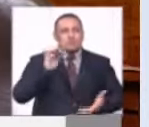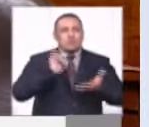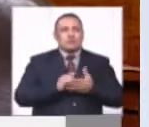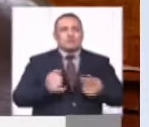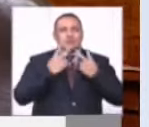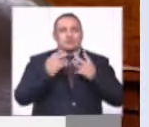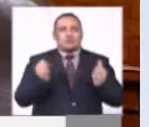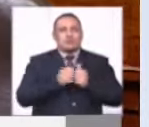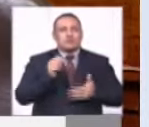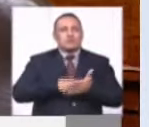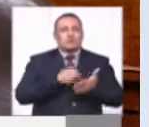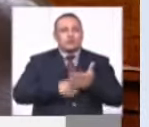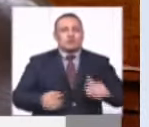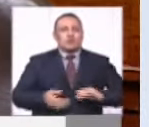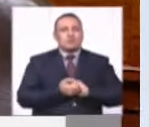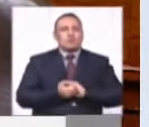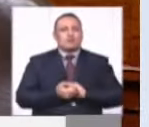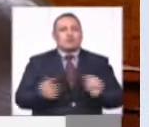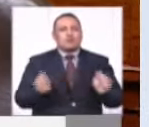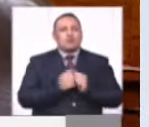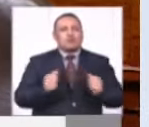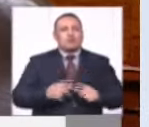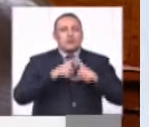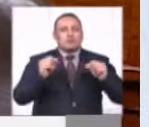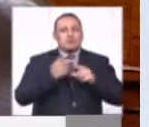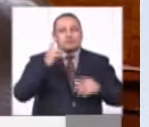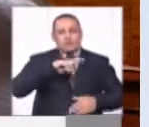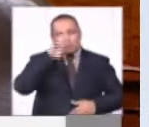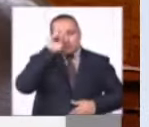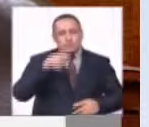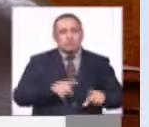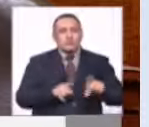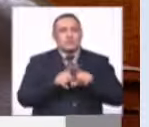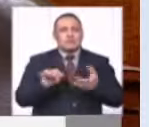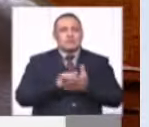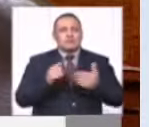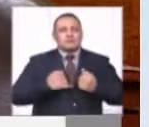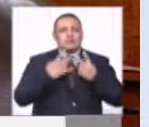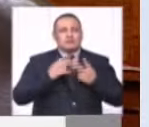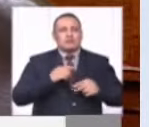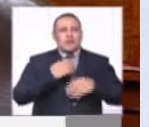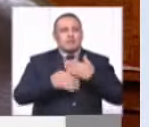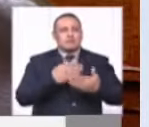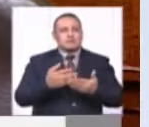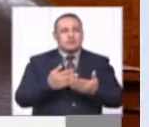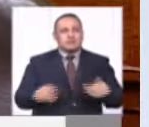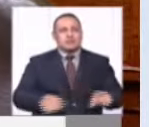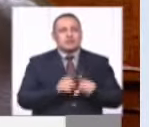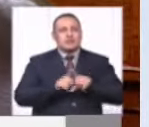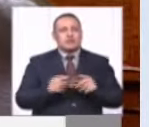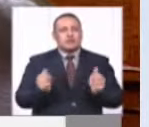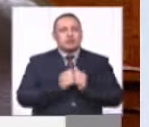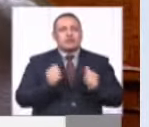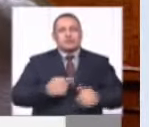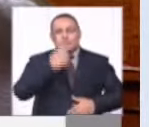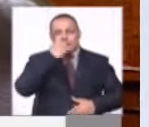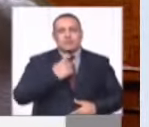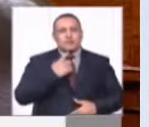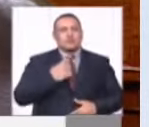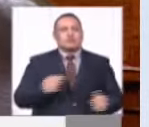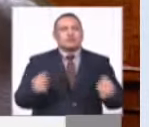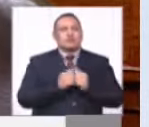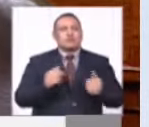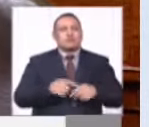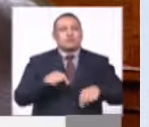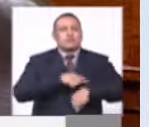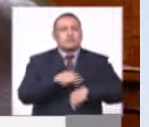que se iba a firmar un convenio entre Japón y Perú para de una vez revisar el perfil, que